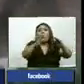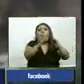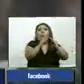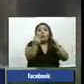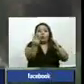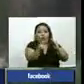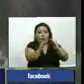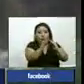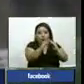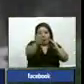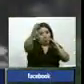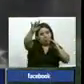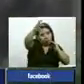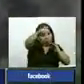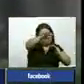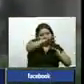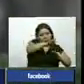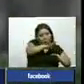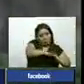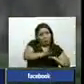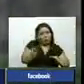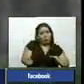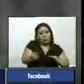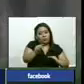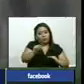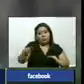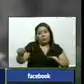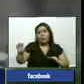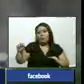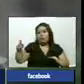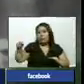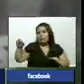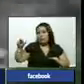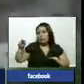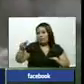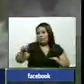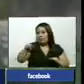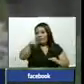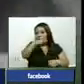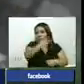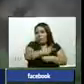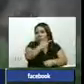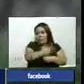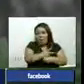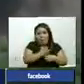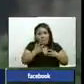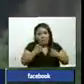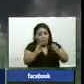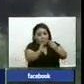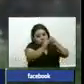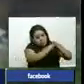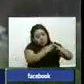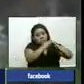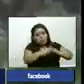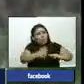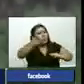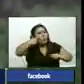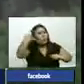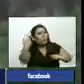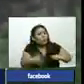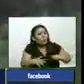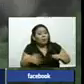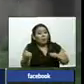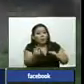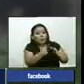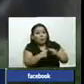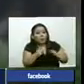consigo dos viviendas del asentamiento Nueva Esperanza en el municipio de Villanueva, Guatemala. Decenas de viviendas están en riesgo mientras los